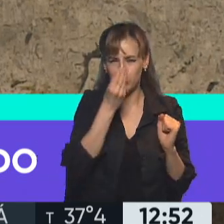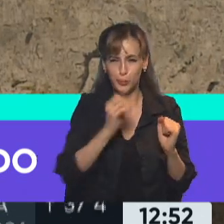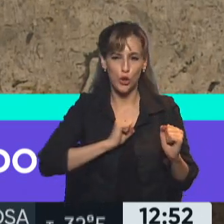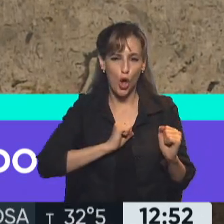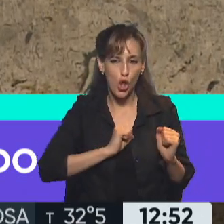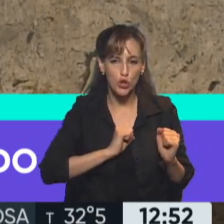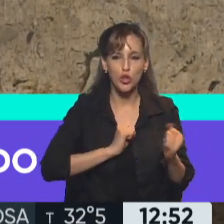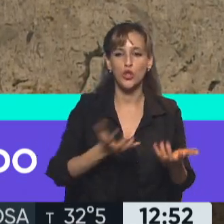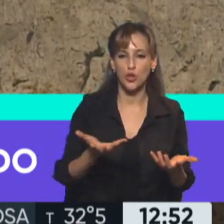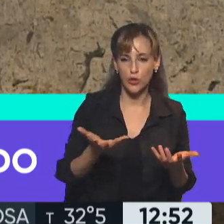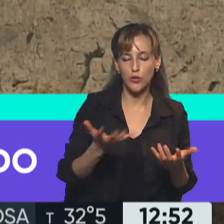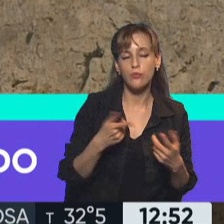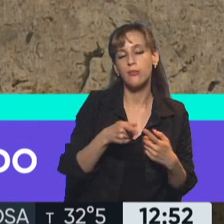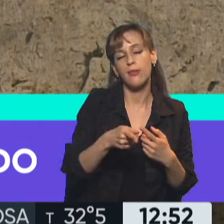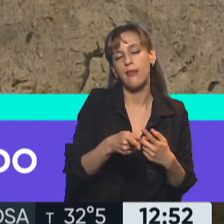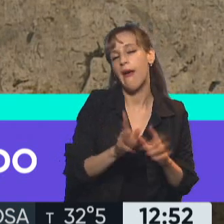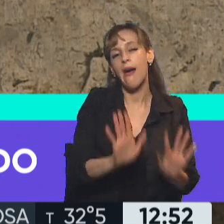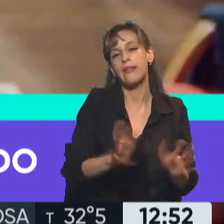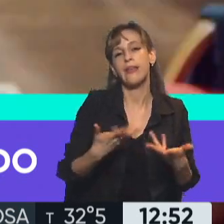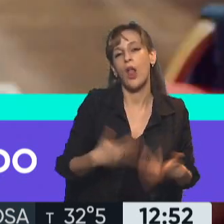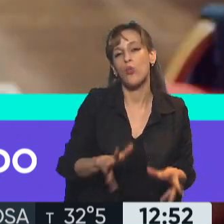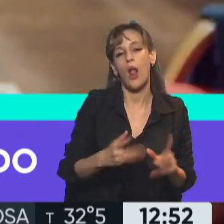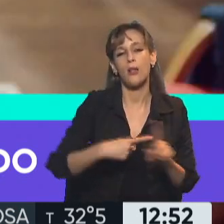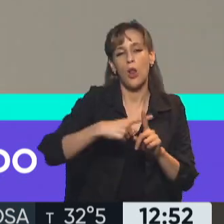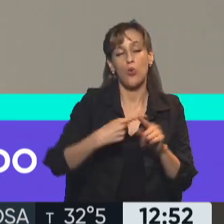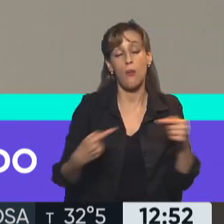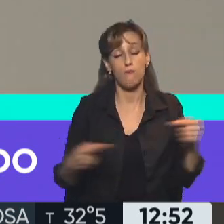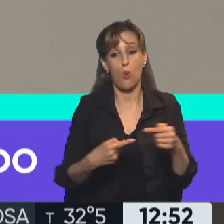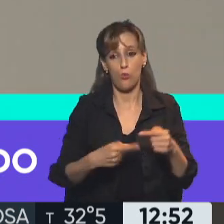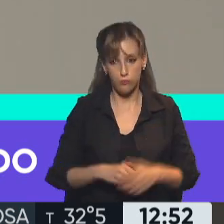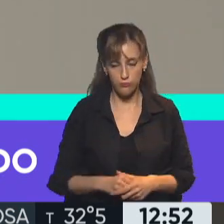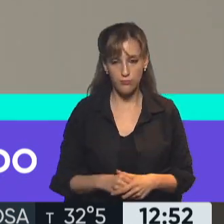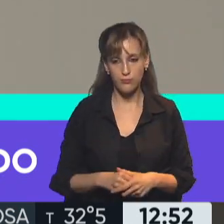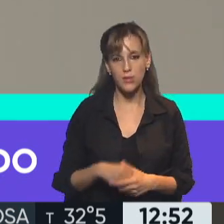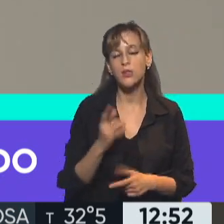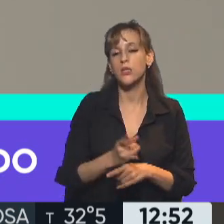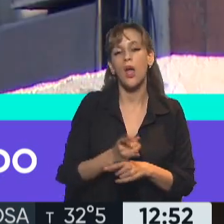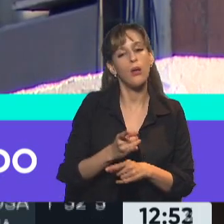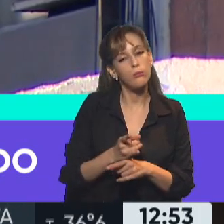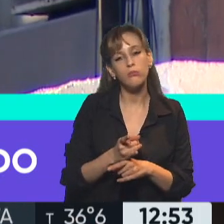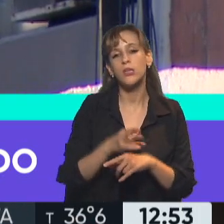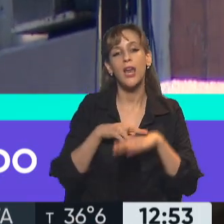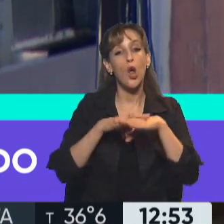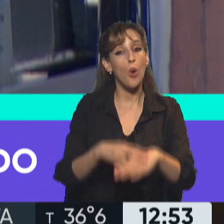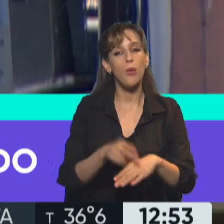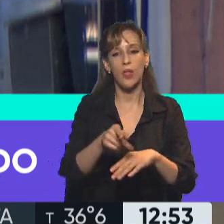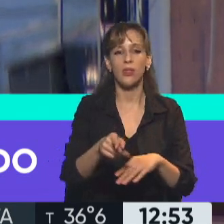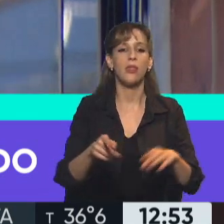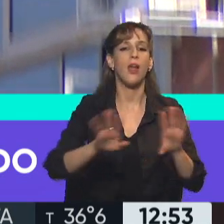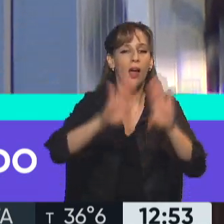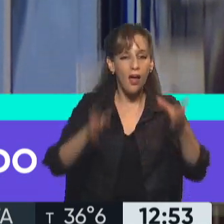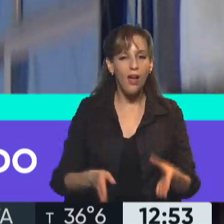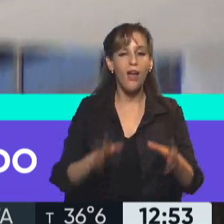tos, broncoespasmo y demás, consecuencia del cambio brusco. Siempre es recomendable que las locaciones con